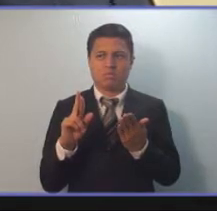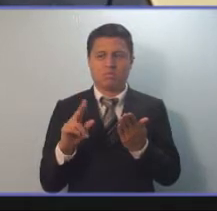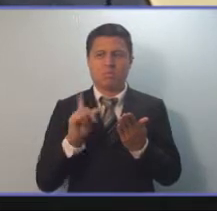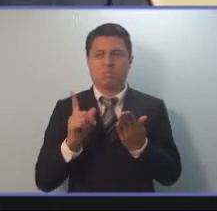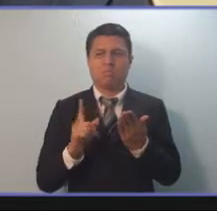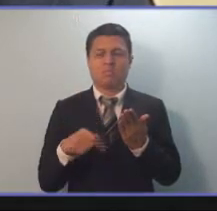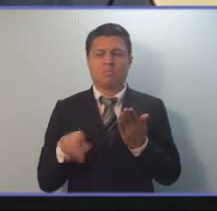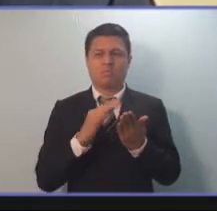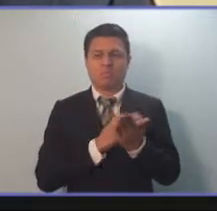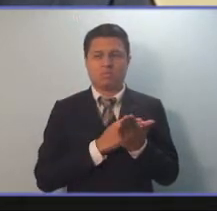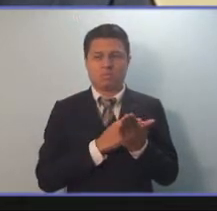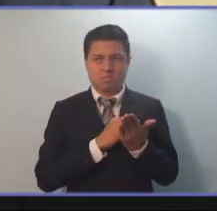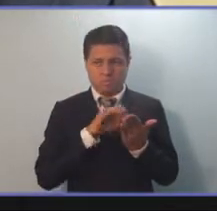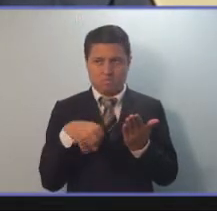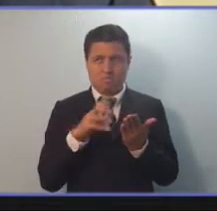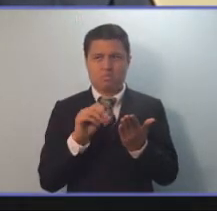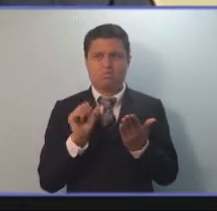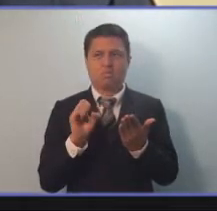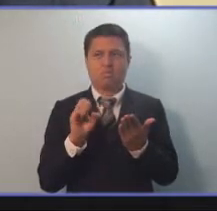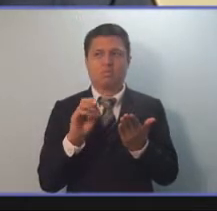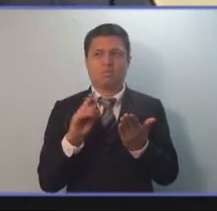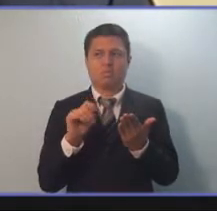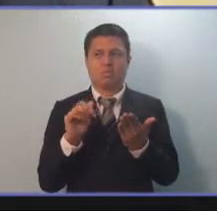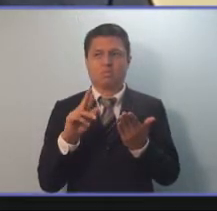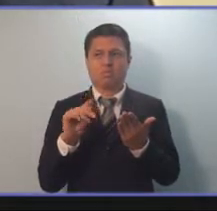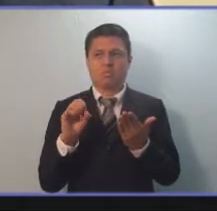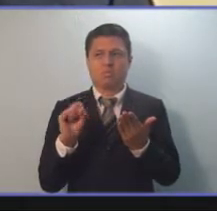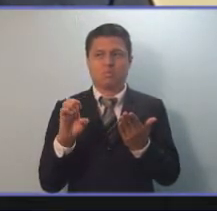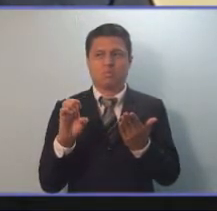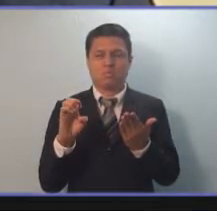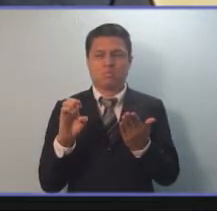ausente. José Edgar Escolán Batarcé,